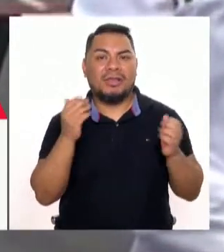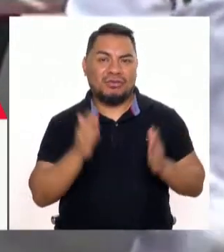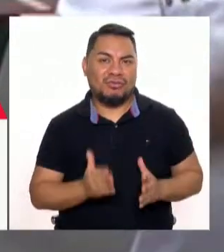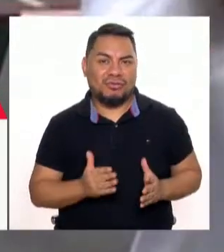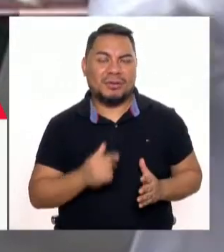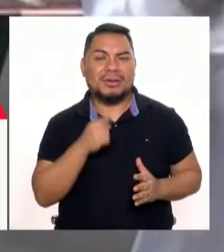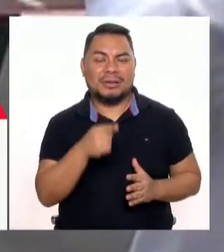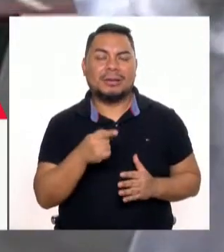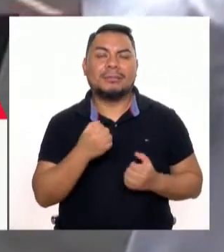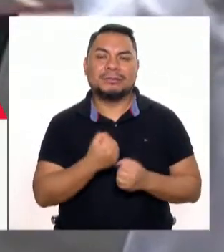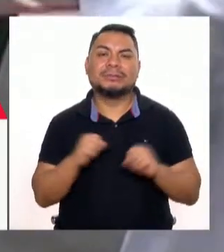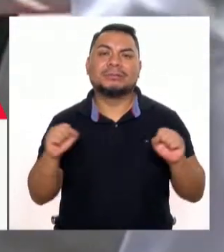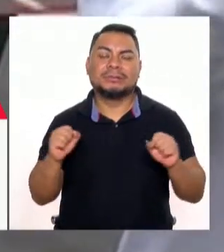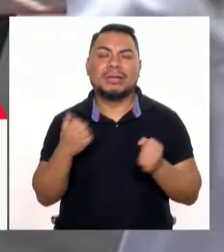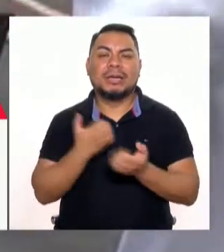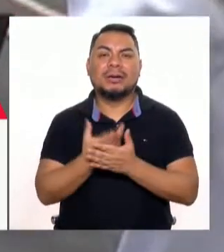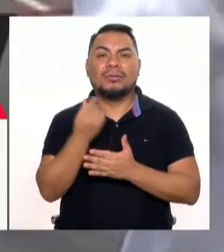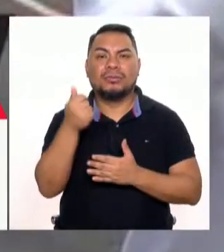región